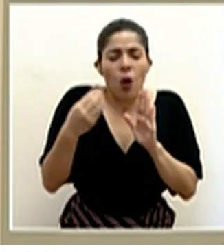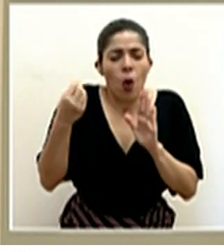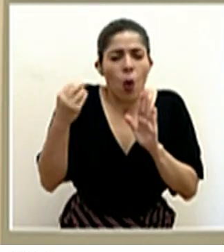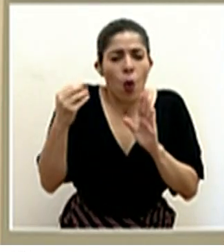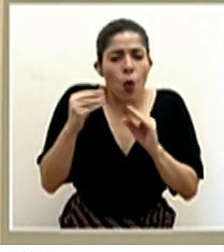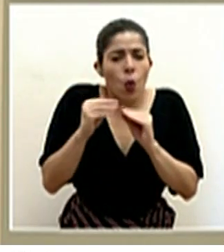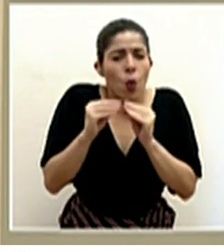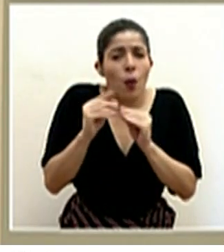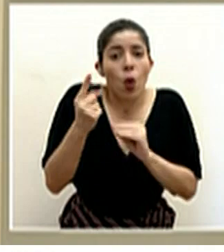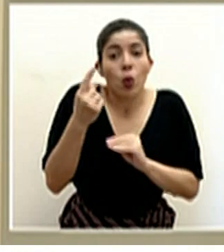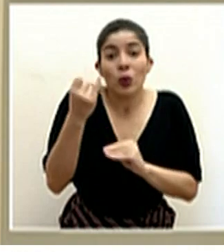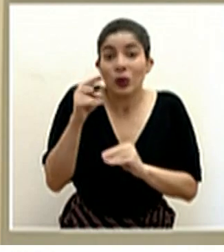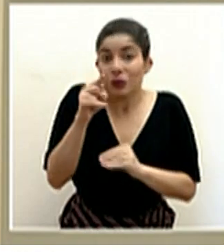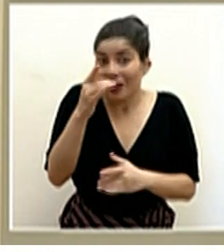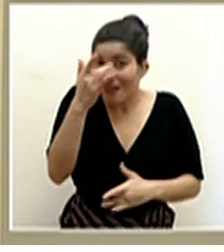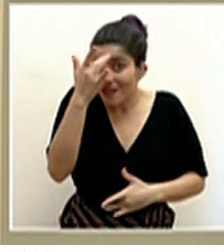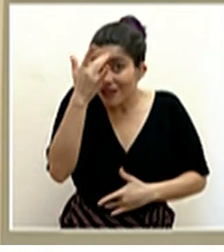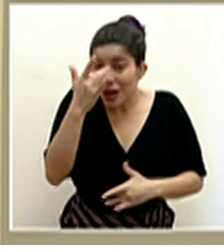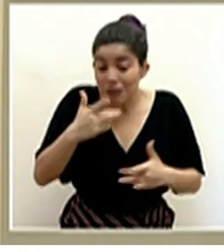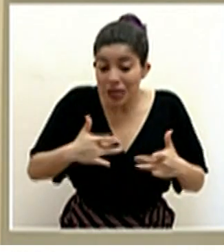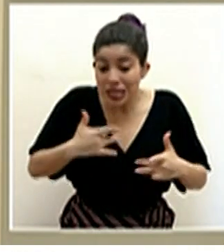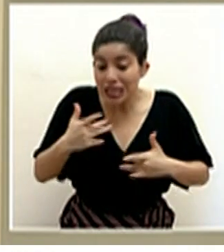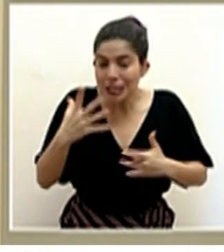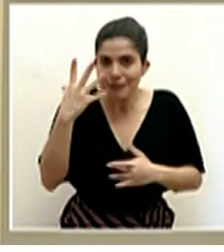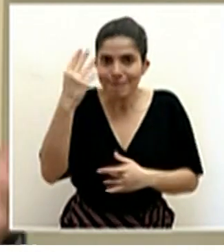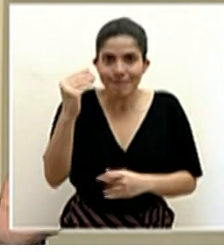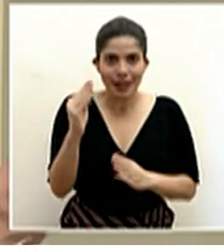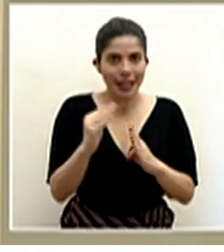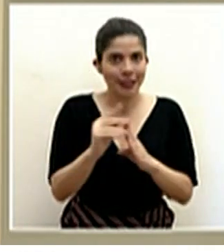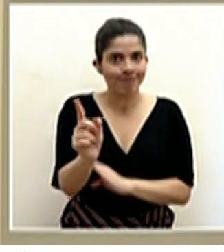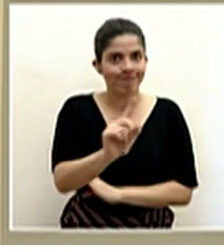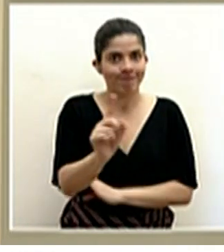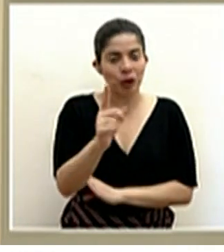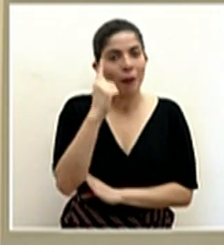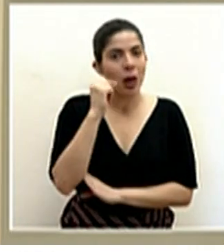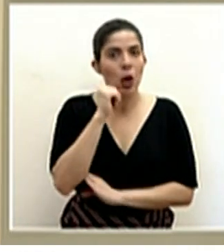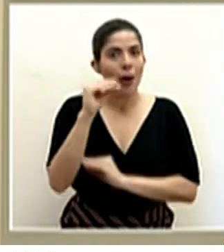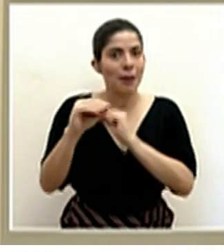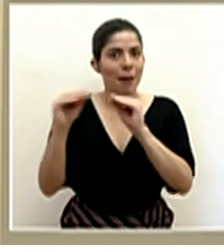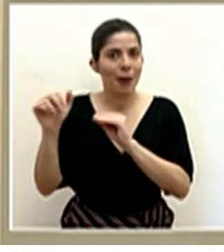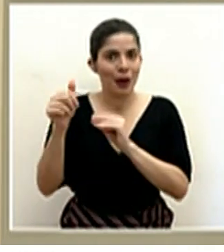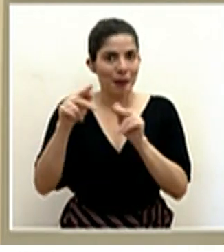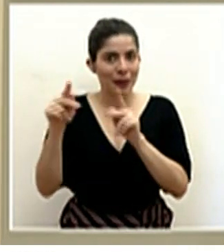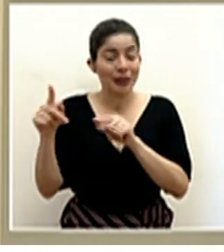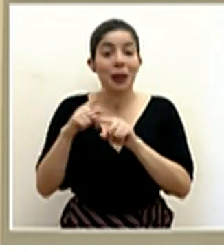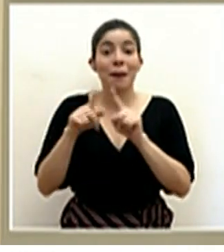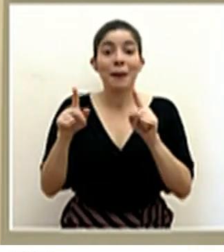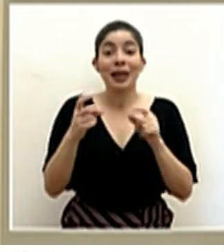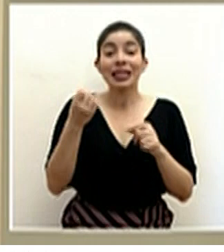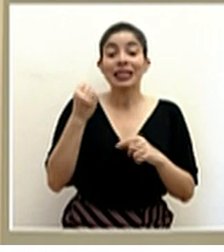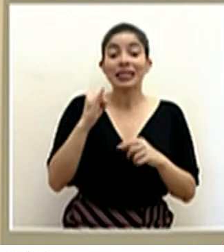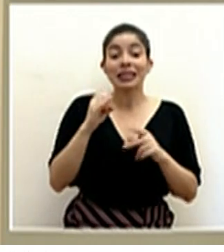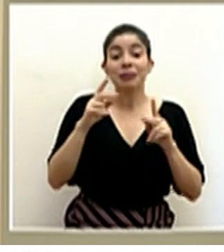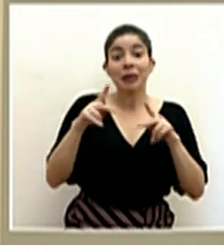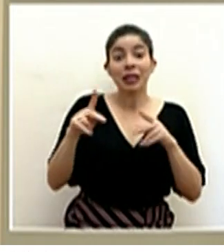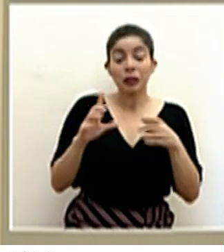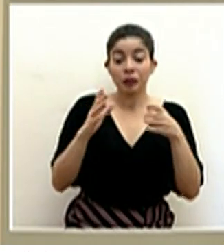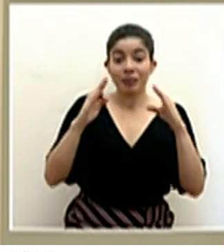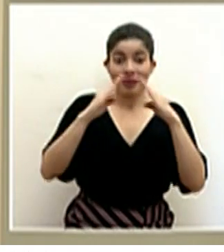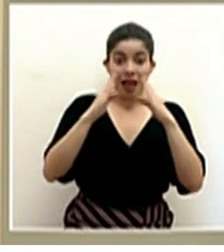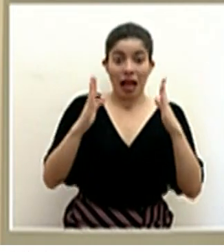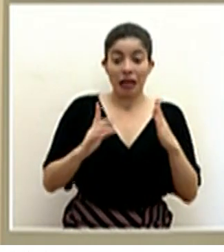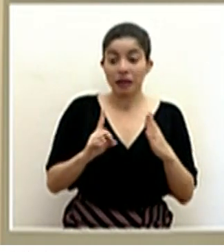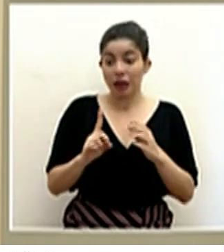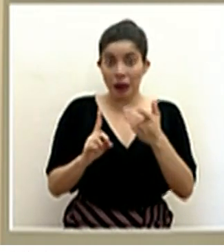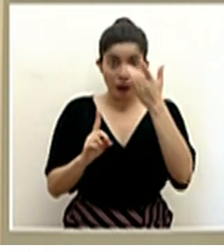siendo la número uno, si está enfermo, si está con síntomas, no salga de la casa para no infectar a más personas. Pero mientras eventualmente se detecta un caso y